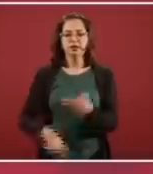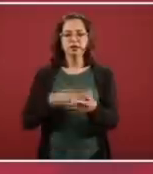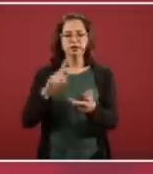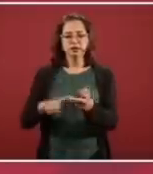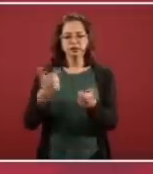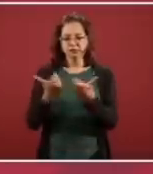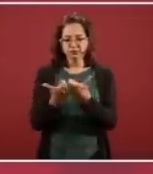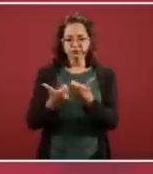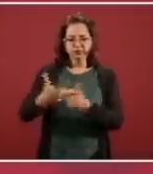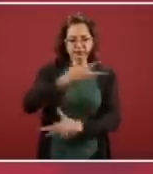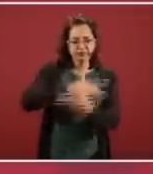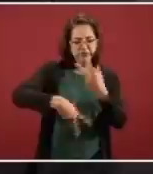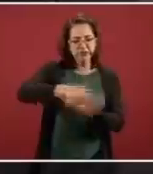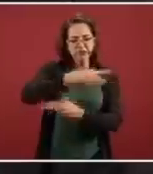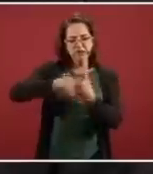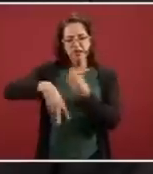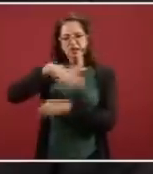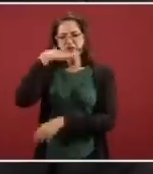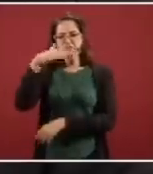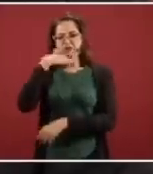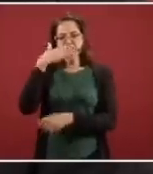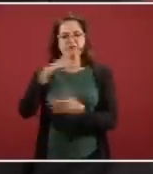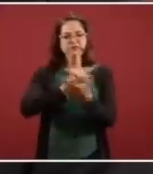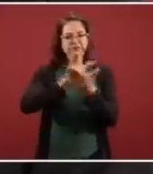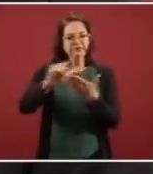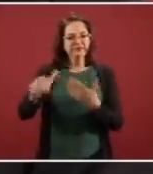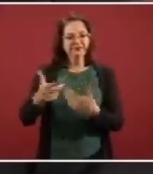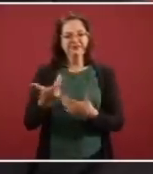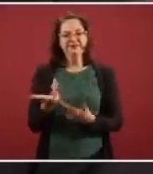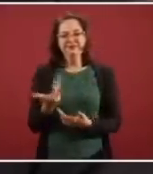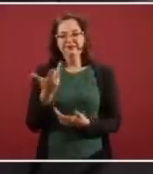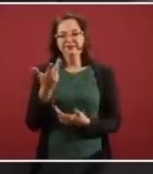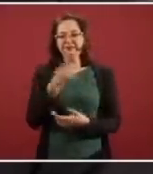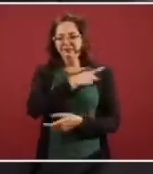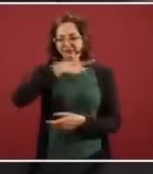lavado de dinero, pues se tiene que